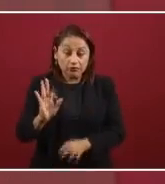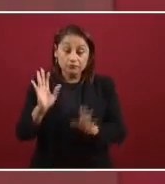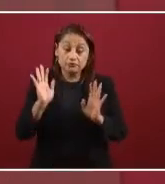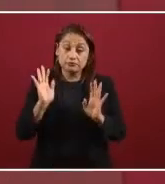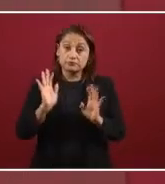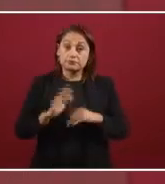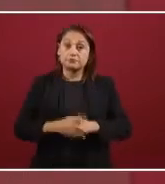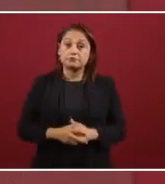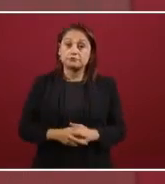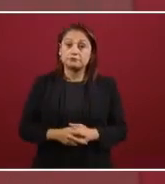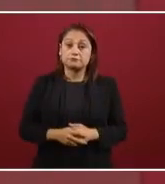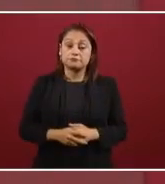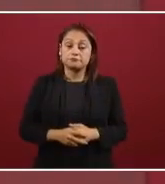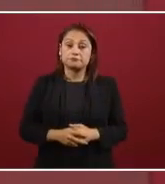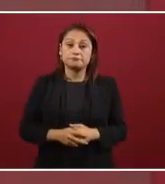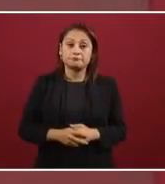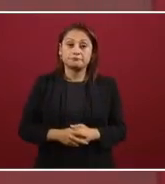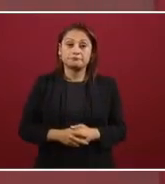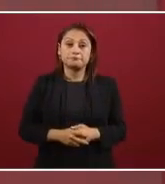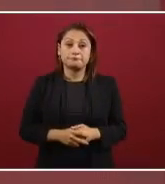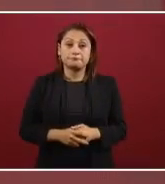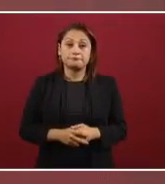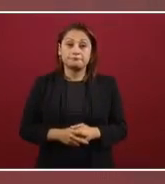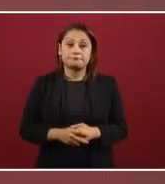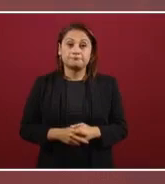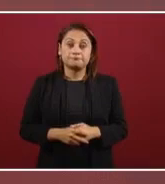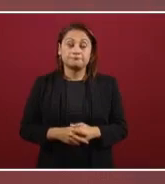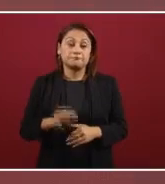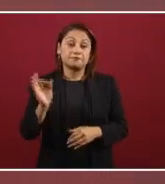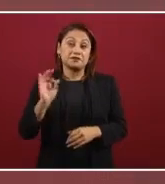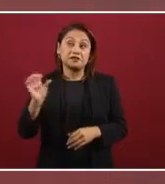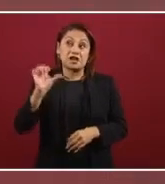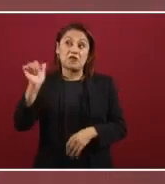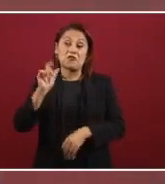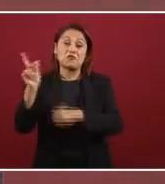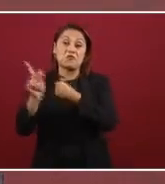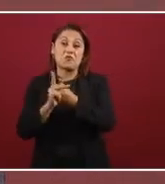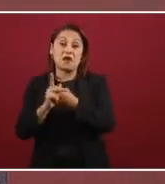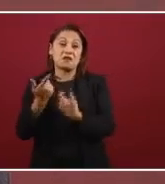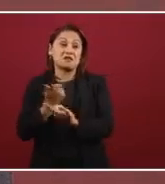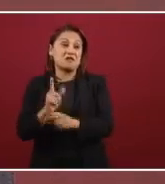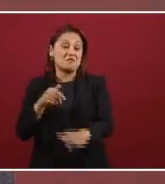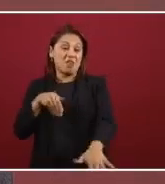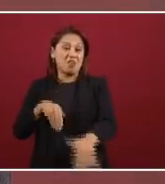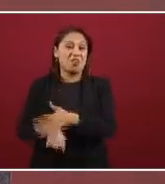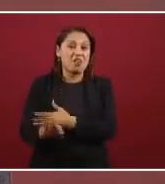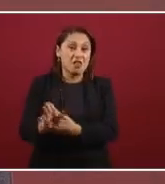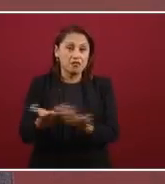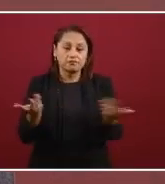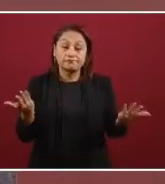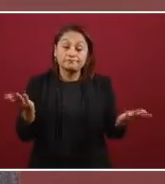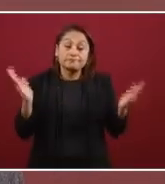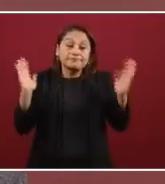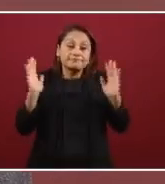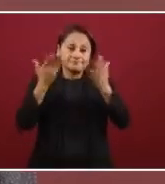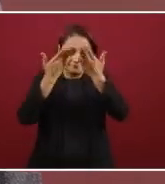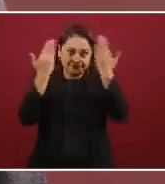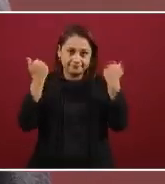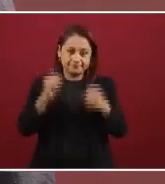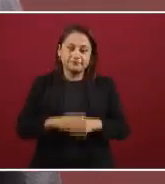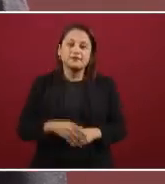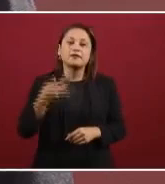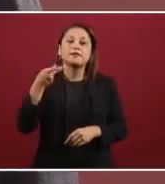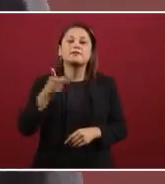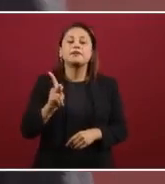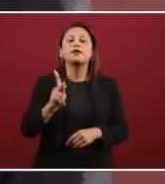y podemos entrar a cualquier lugar. Entonces, aclarar esta